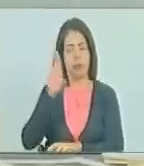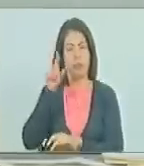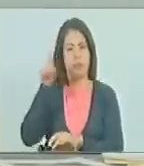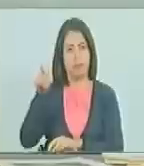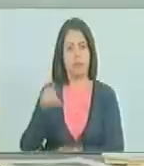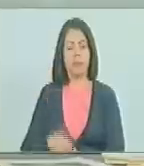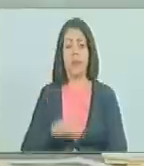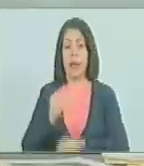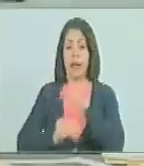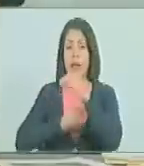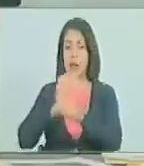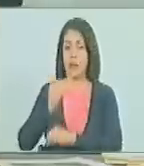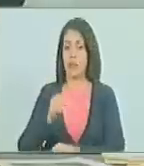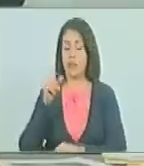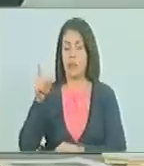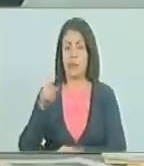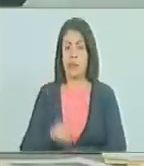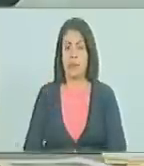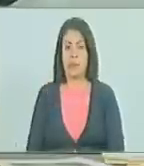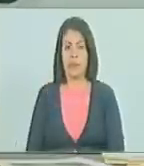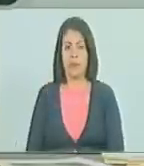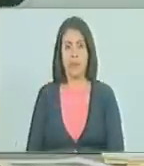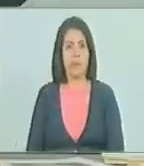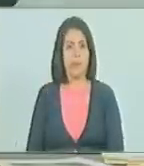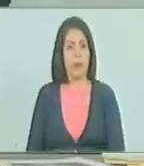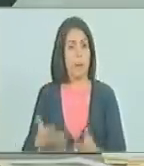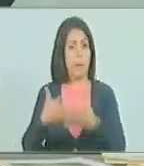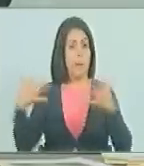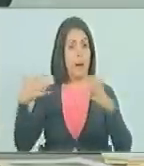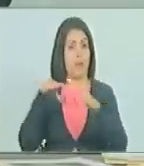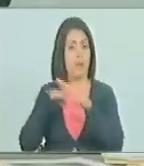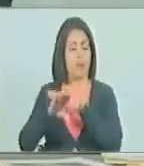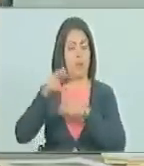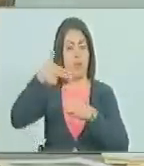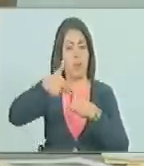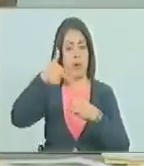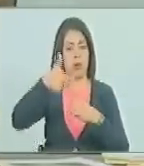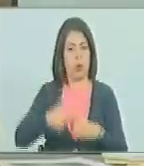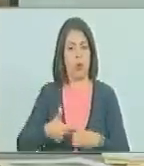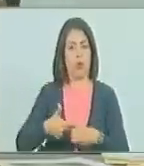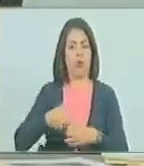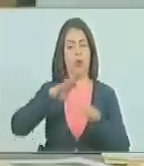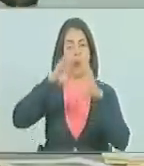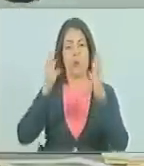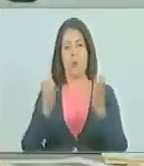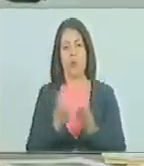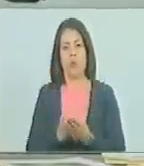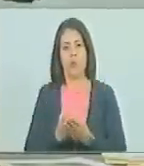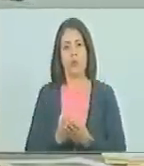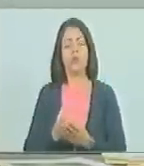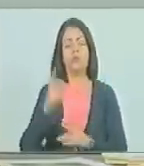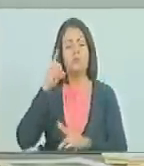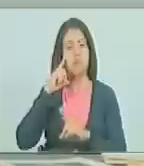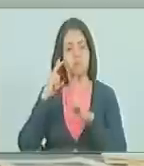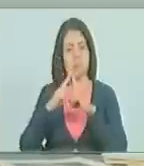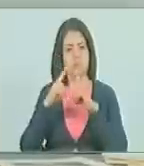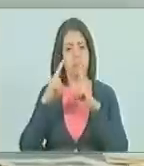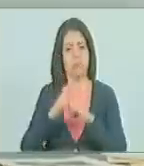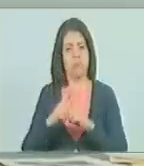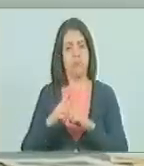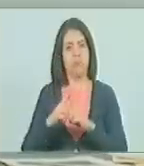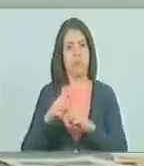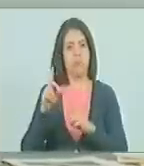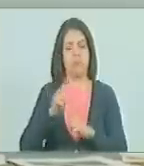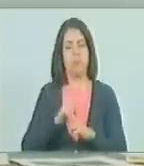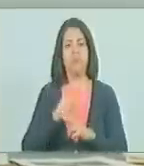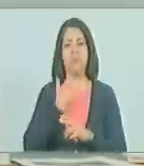en función de hacerse de, bueno, la más grande reserva de petróleo del mundo. Nuestro reconocimiento a un pueblo digno, a un